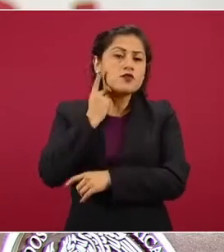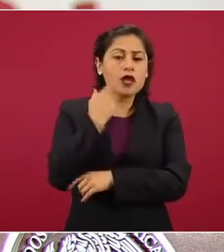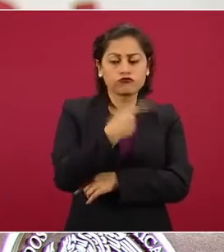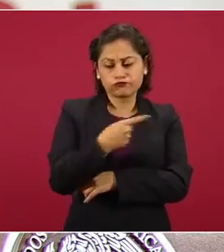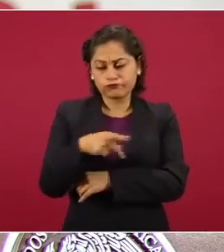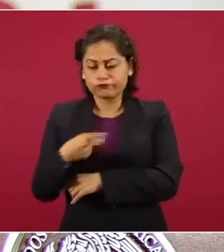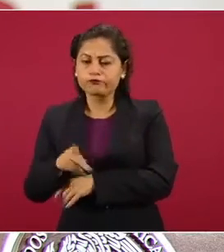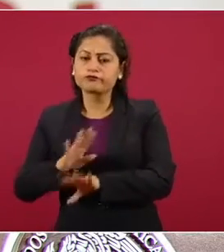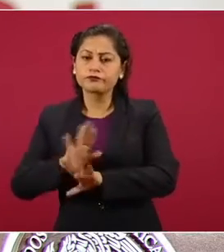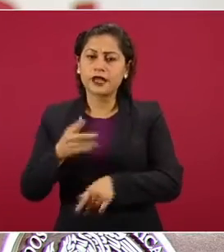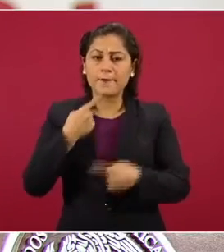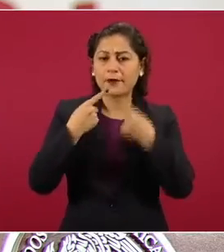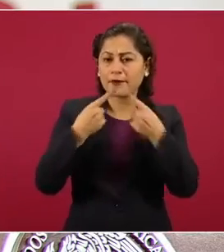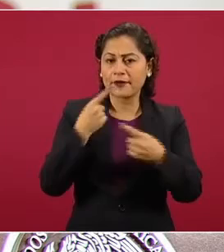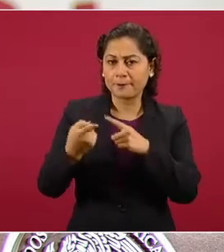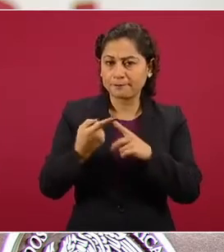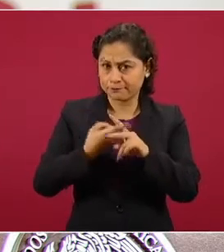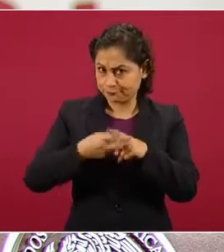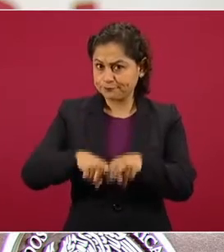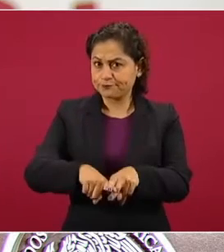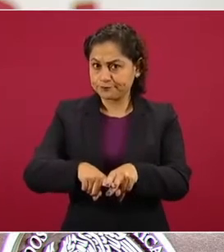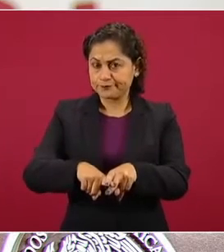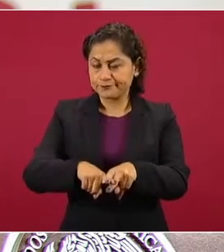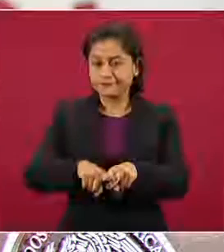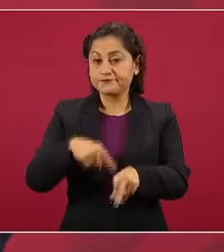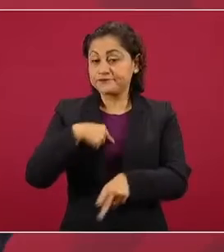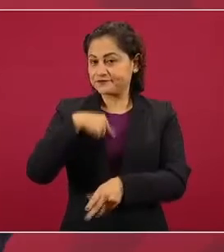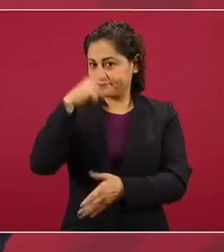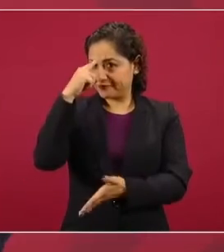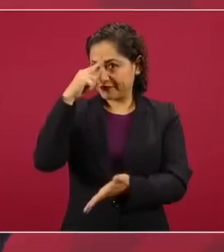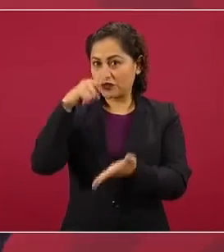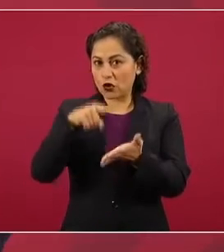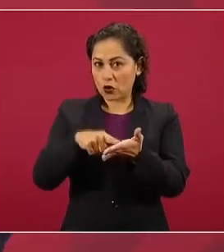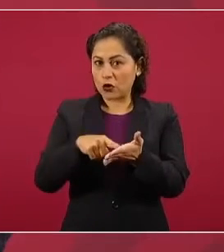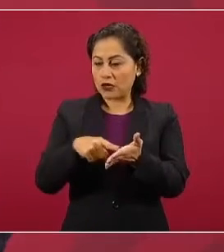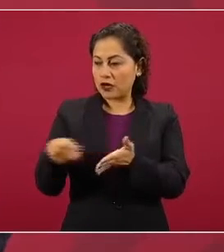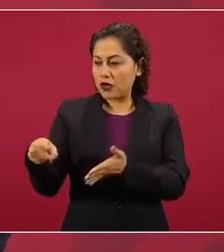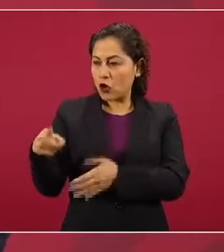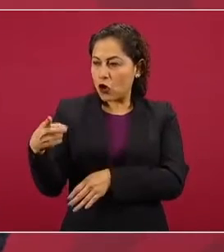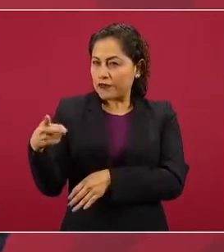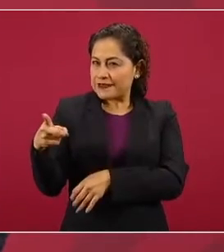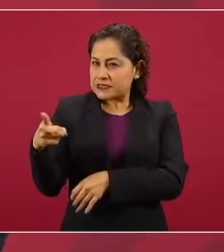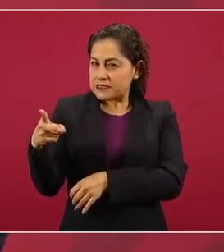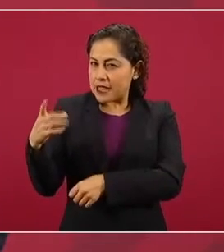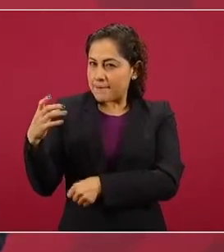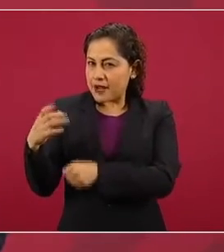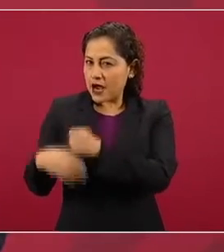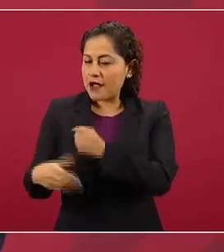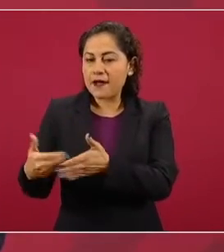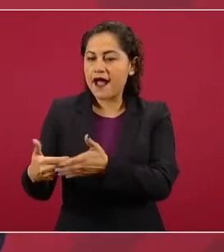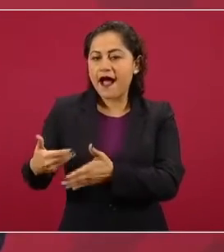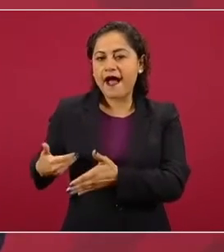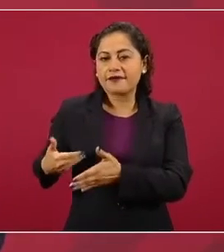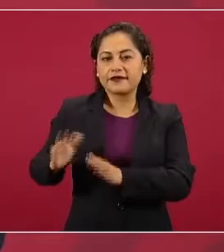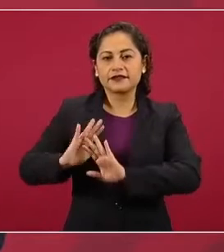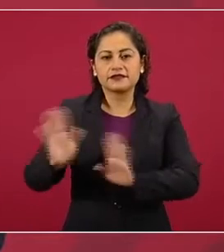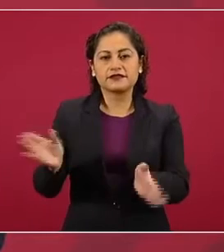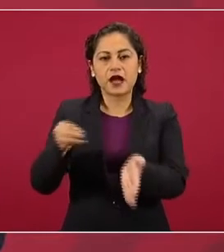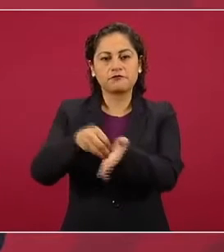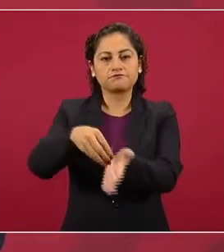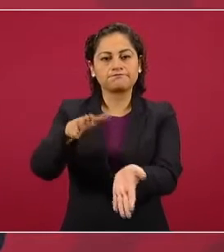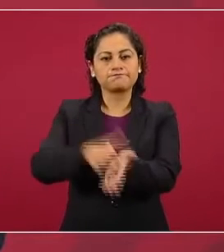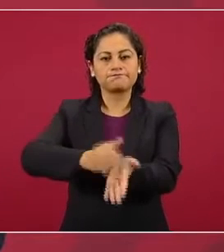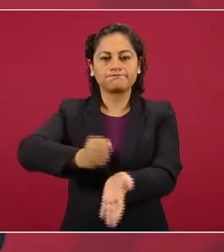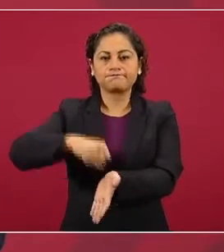y antes de que termine el año ya entre en vigor esta